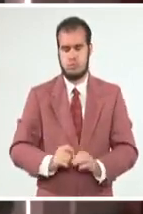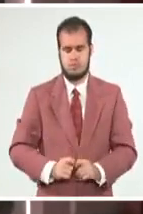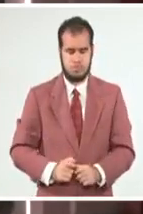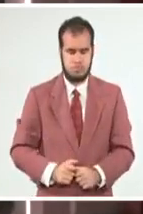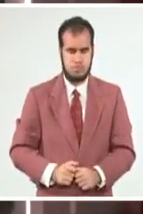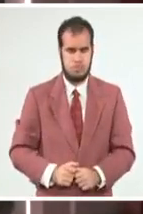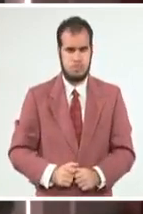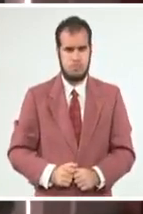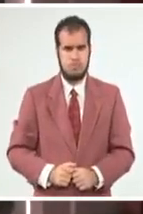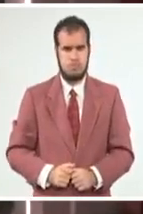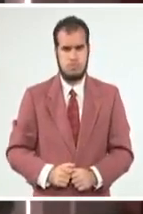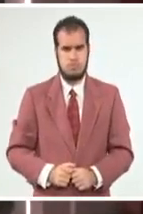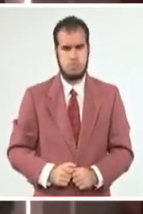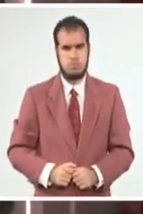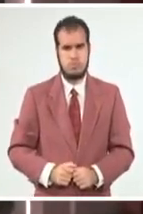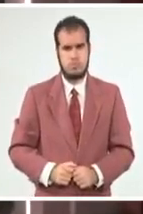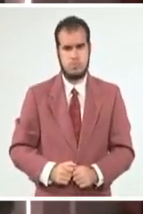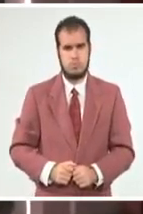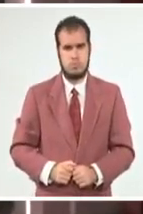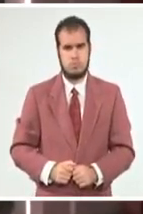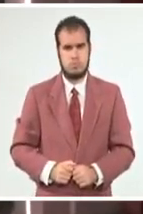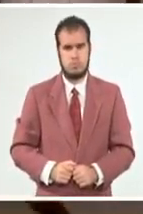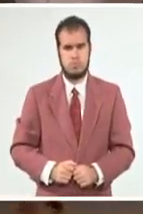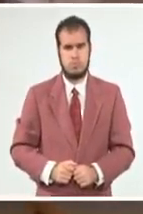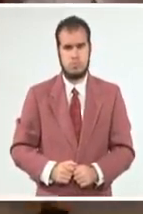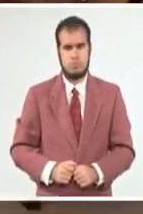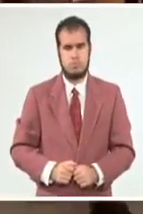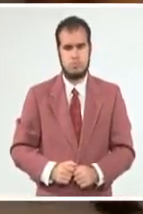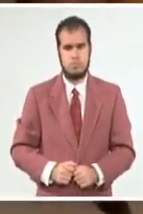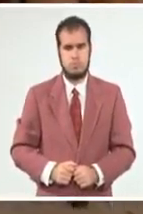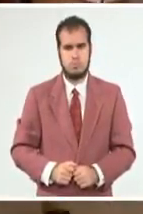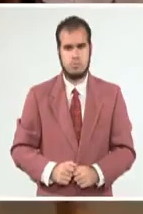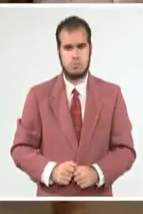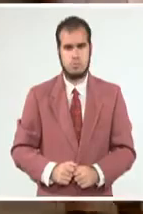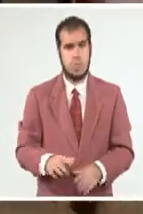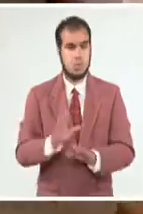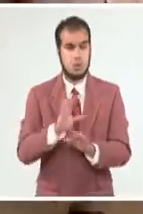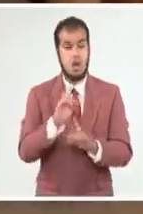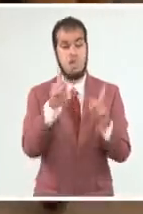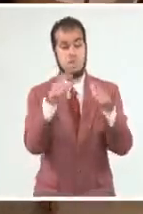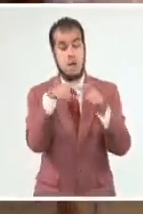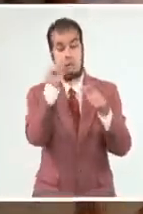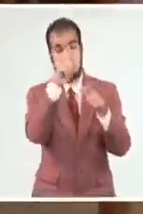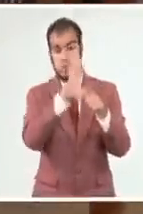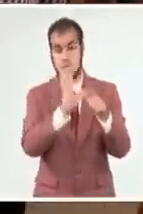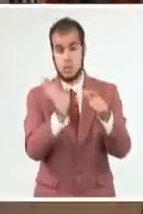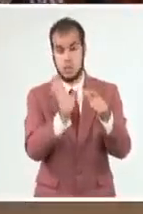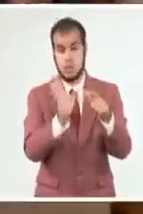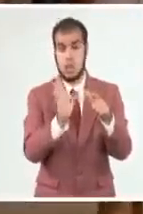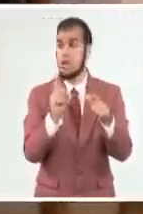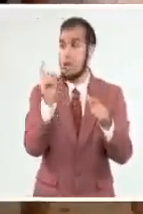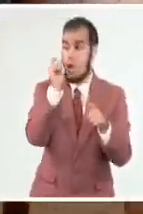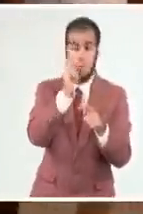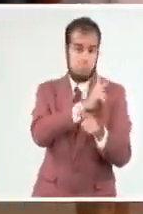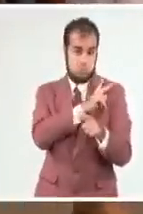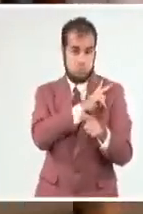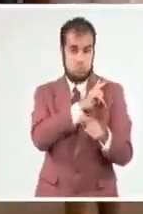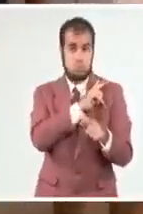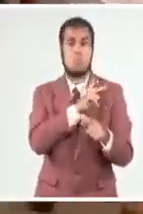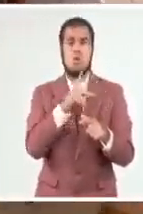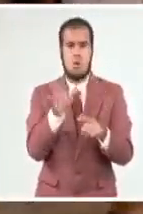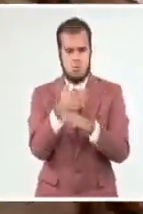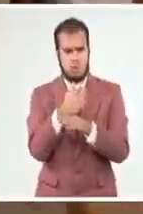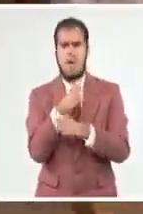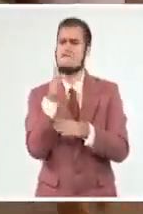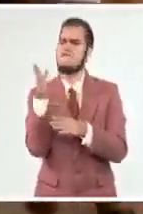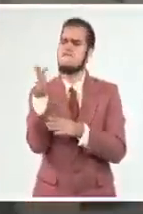de los valores de las personas. Al finalizar el encuentro, el primer secretario del partido y sus acompañantes recorrieron el barrio